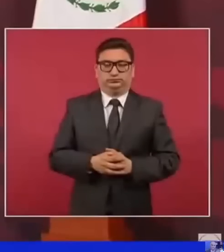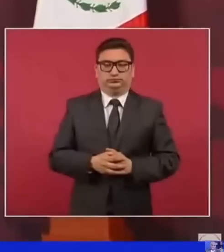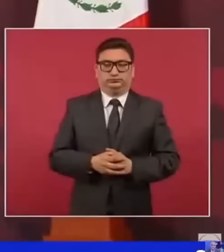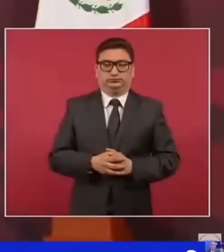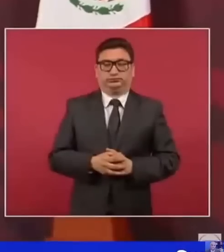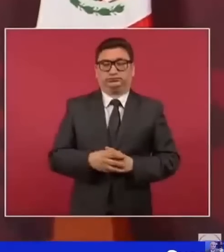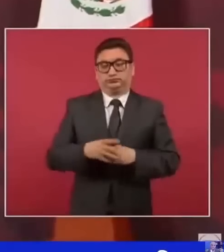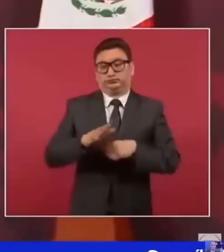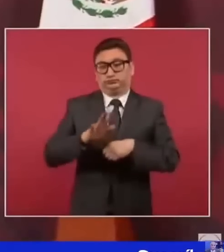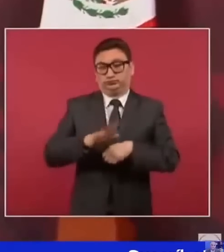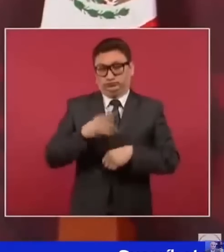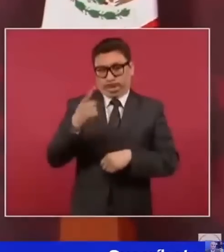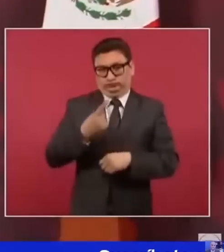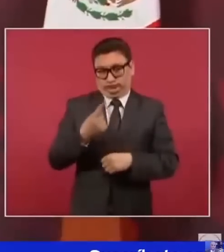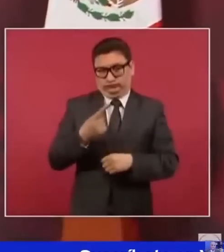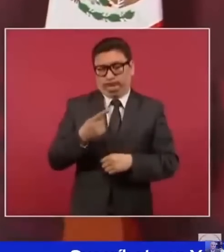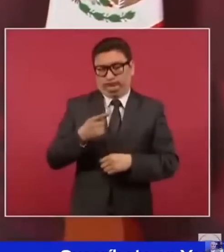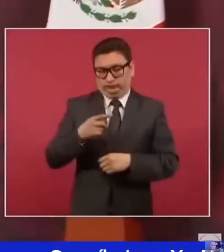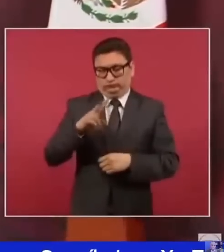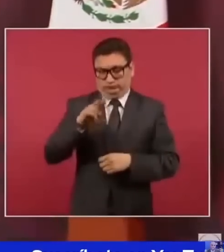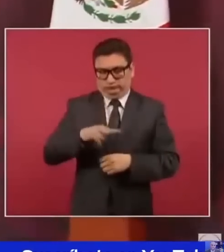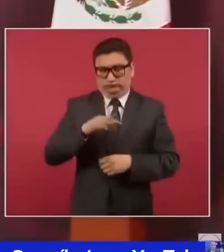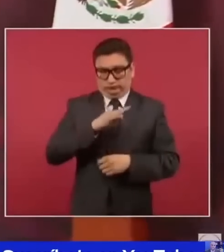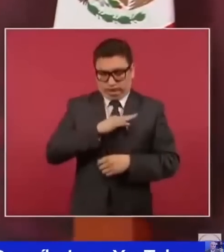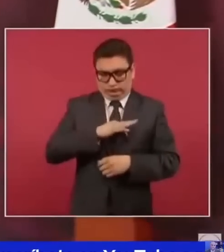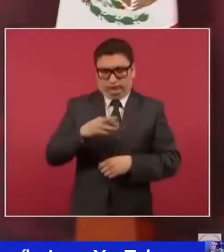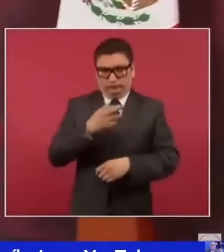Porque existe el mecanismo